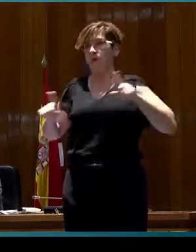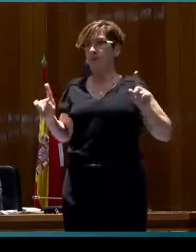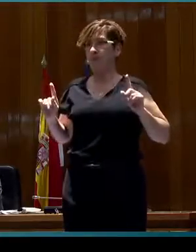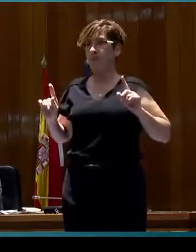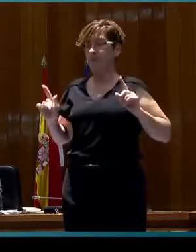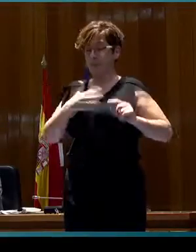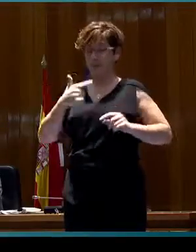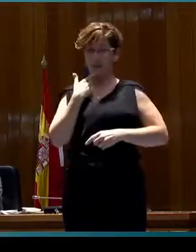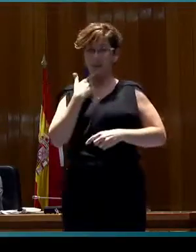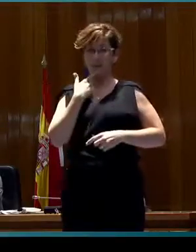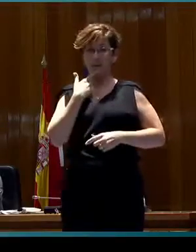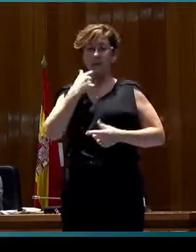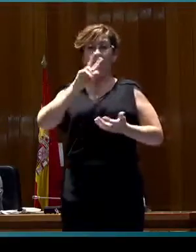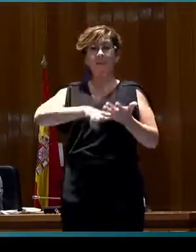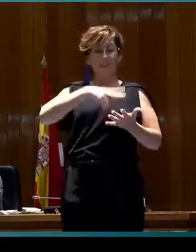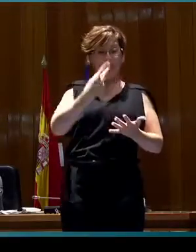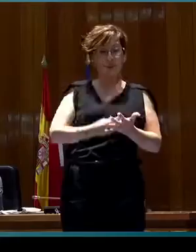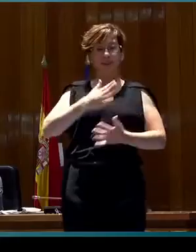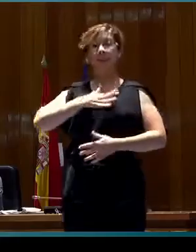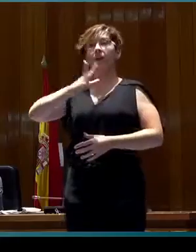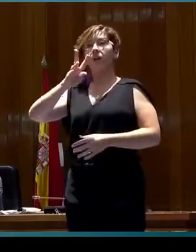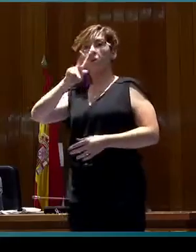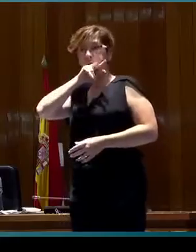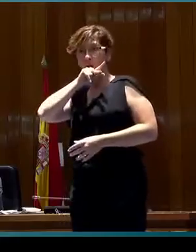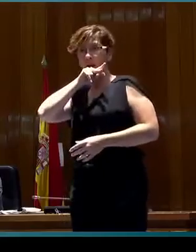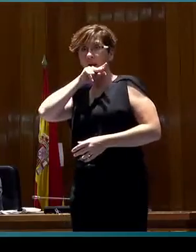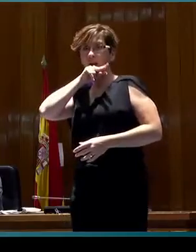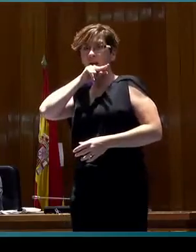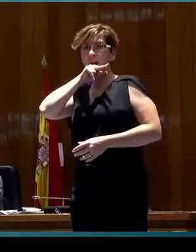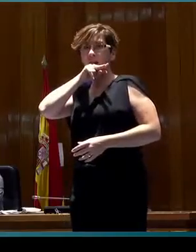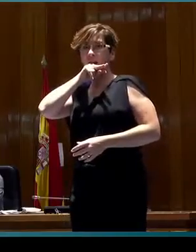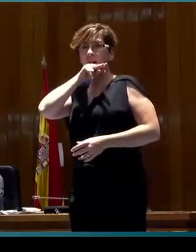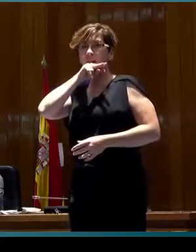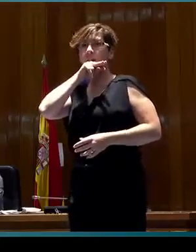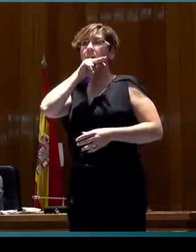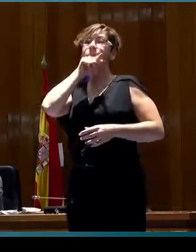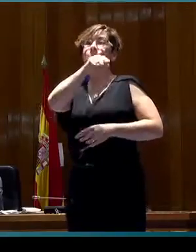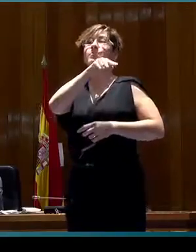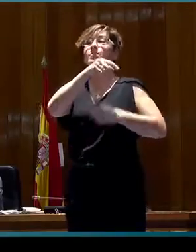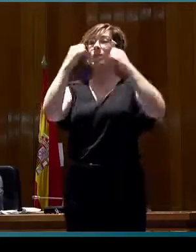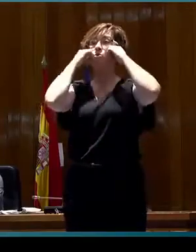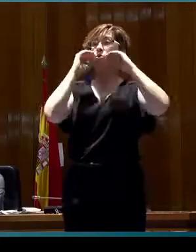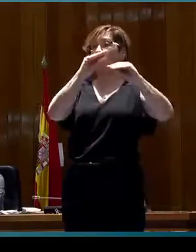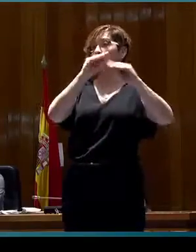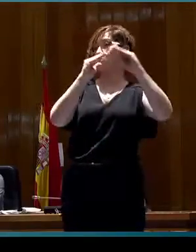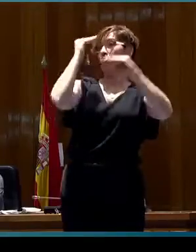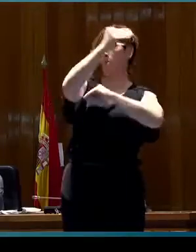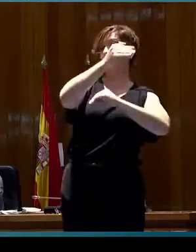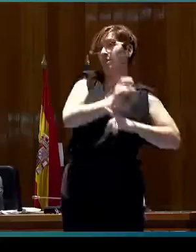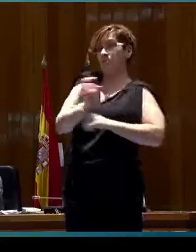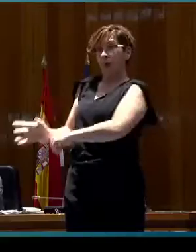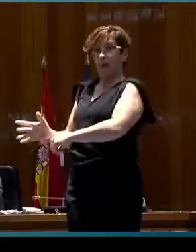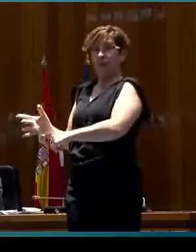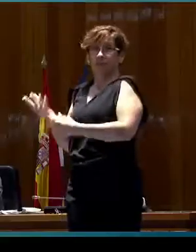intérpretes de signos orales pues reciben unos emolumentos superiores, además gozan de un